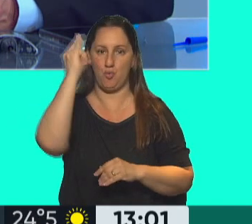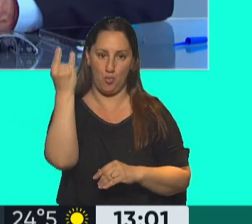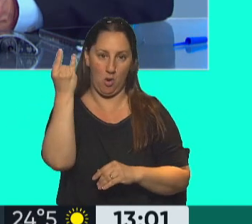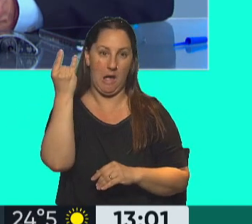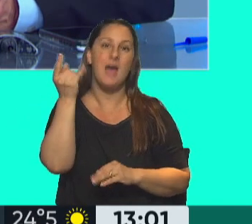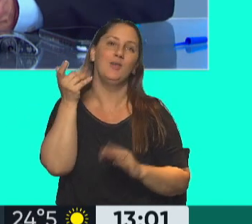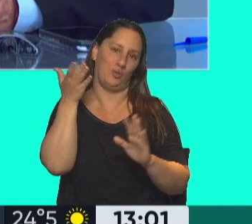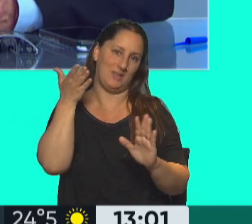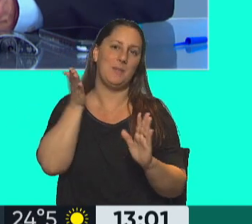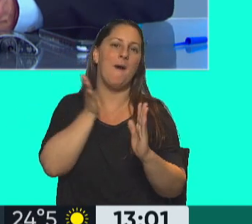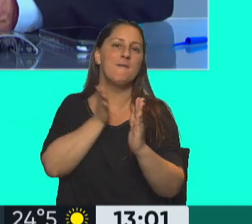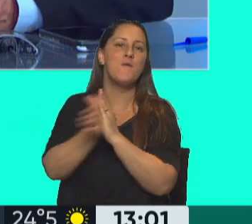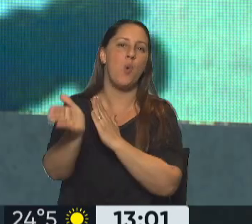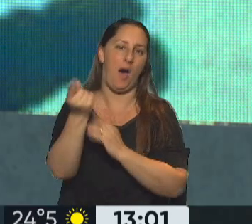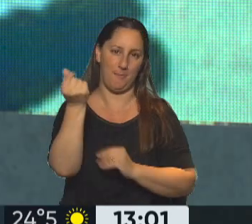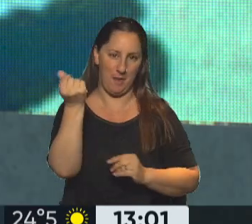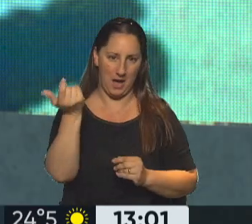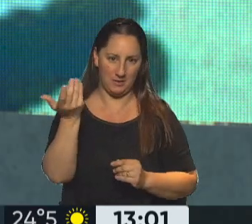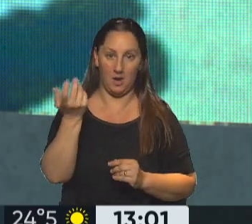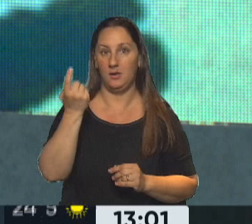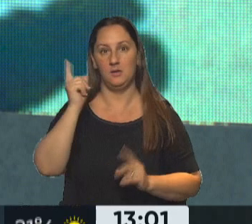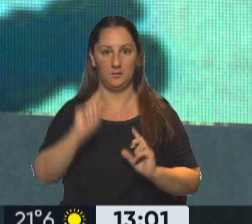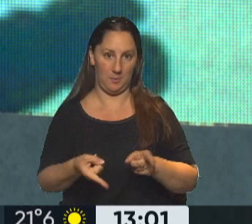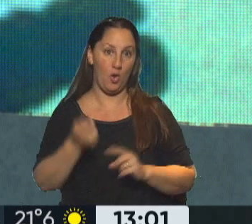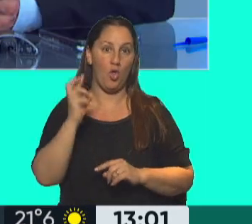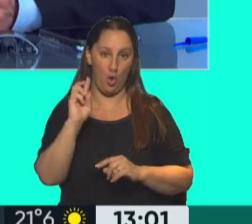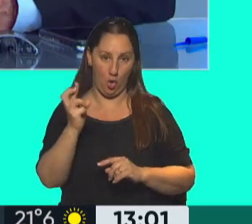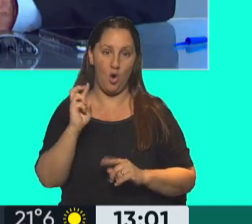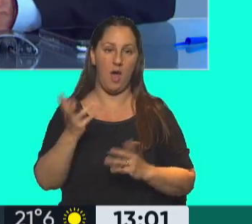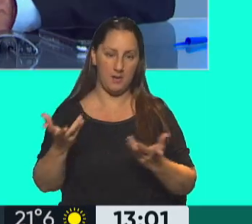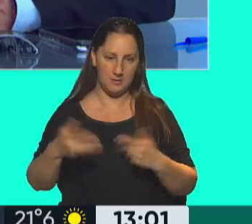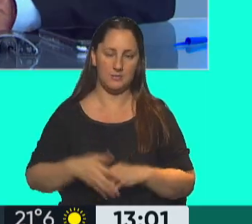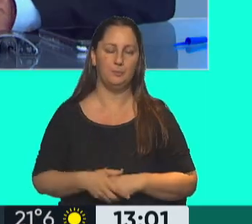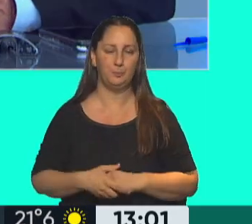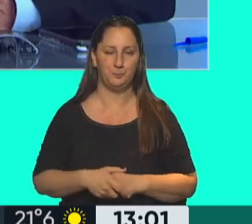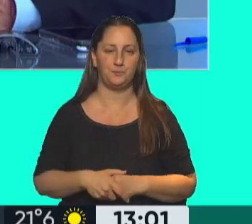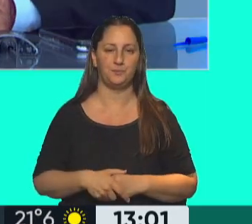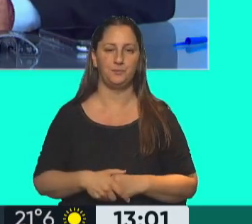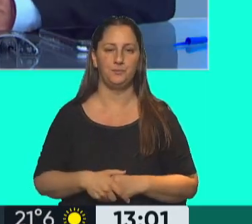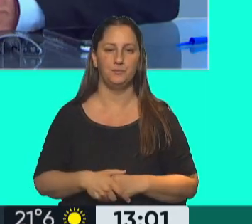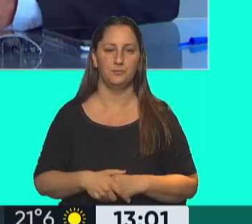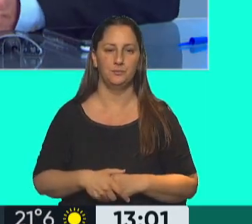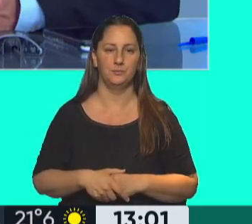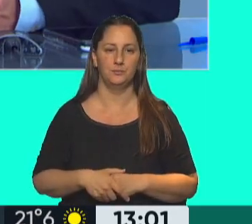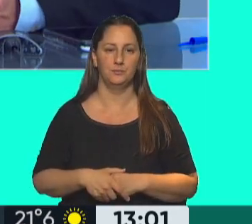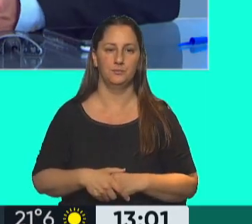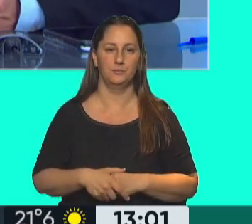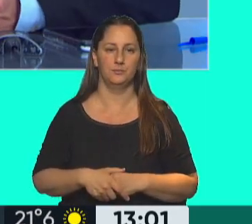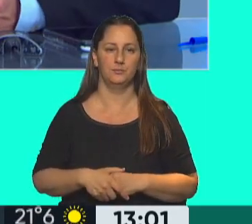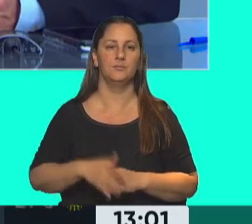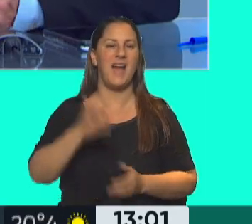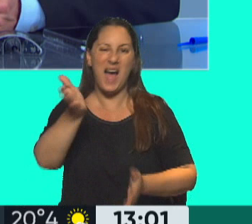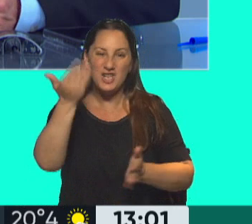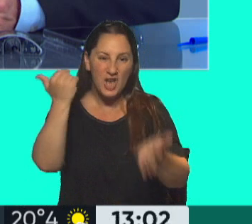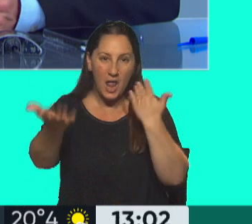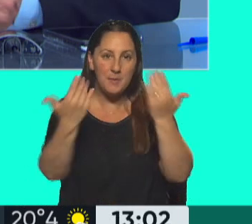haciendo fuga de divisas además. Bien, y estamos hablando de dólares. Estamos hablando de dólares, claro, y se habla de que se hicieron